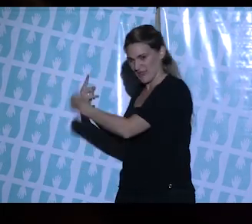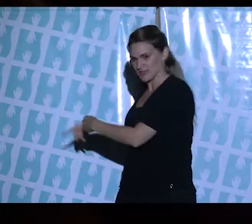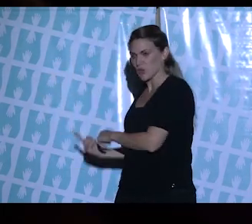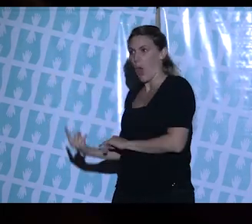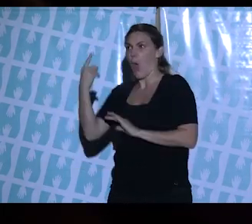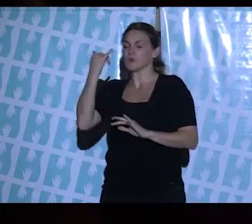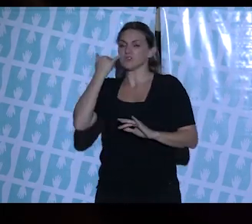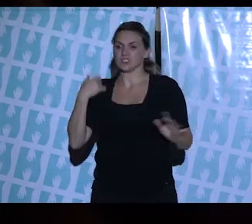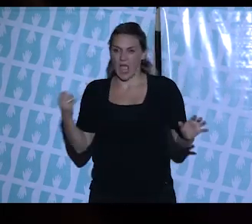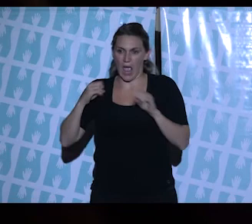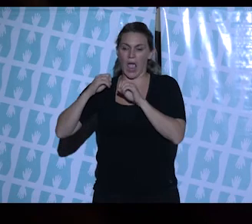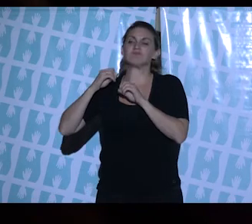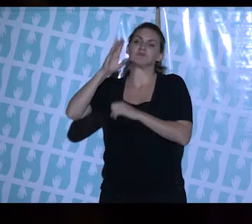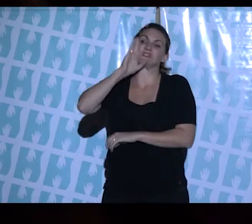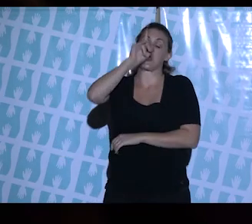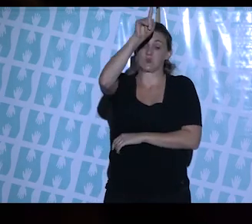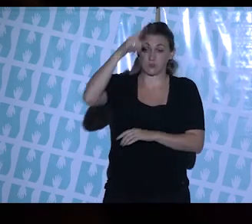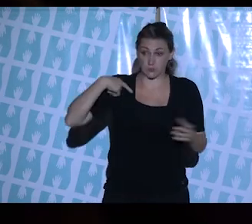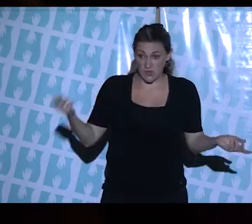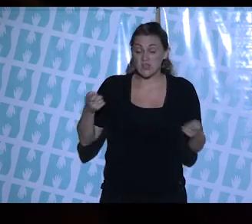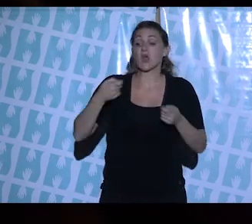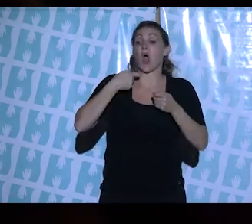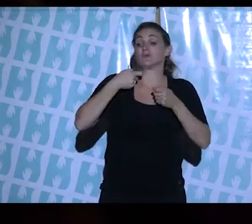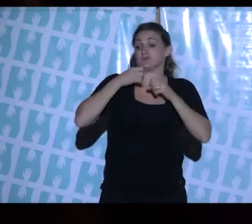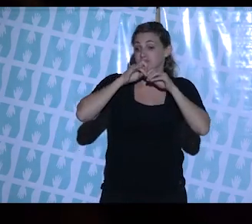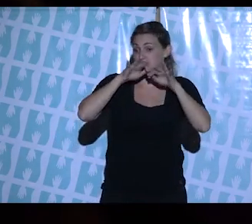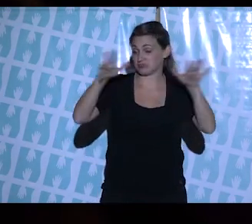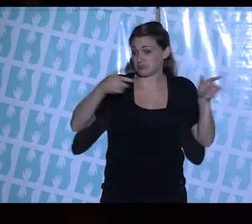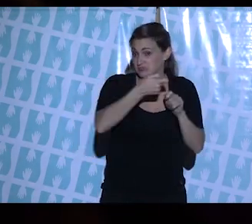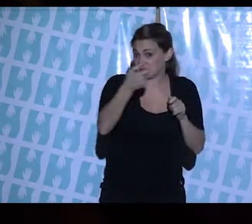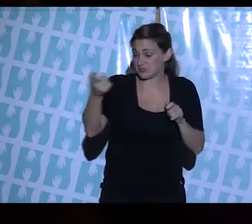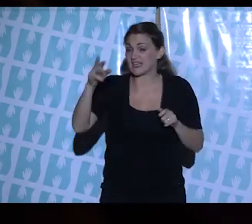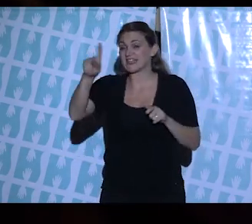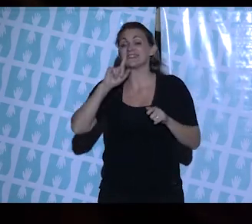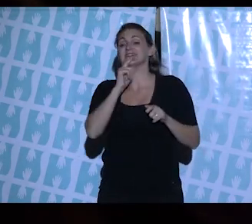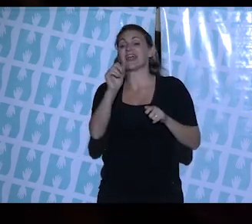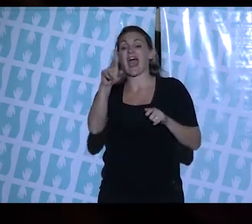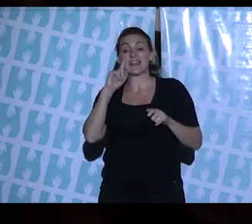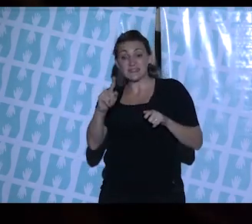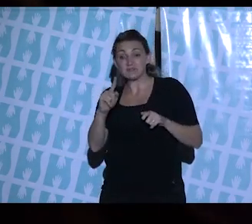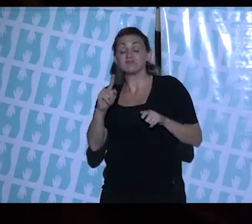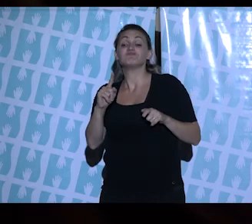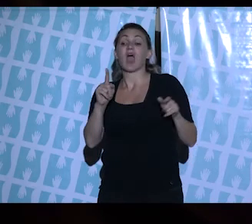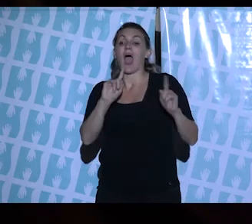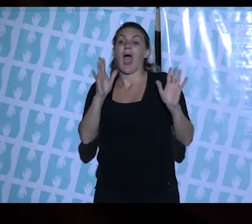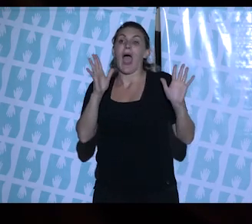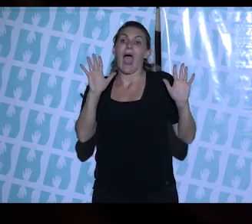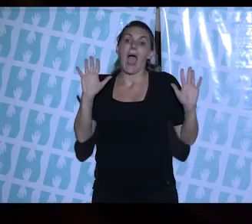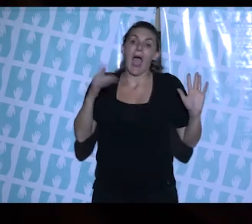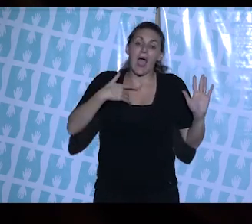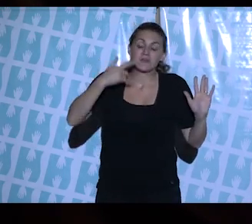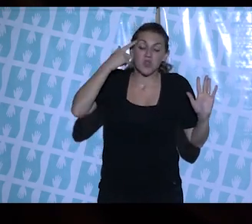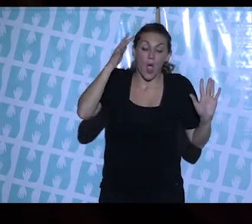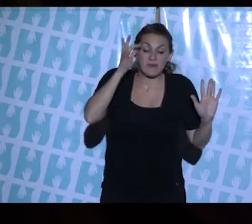ya está en el mercado en Estados Unidos, que es una formulación que se llama Ritari, que no a mi entender no cubre las